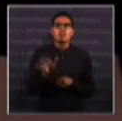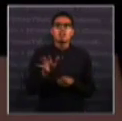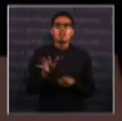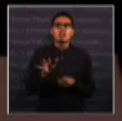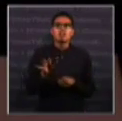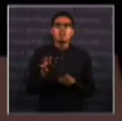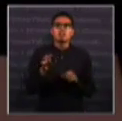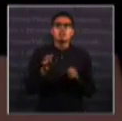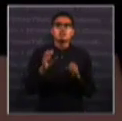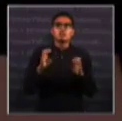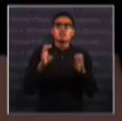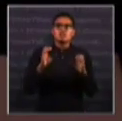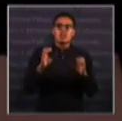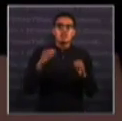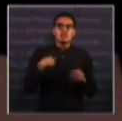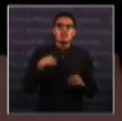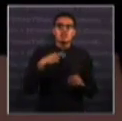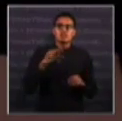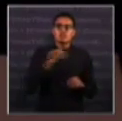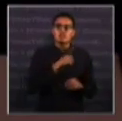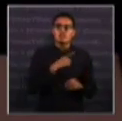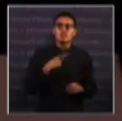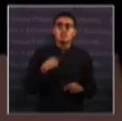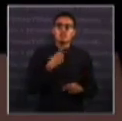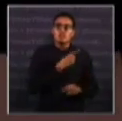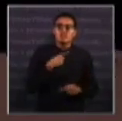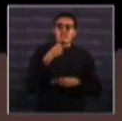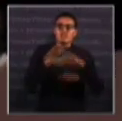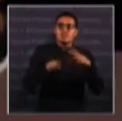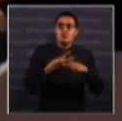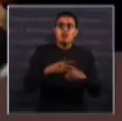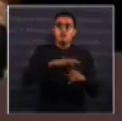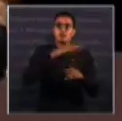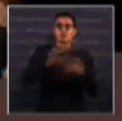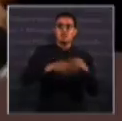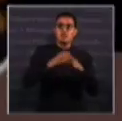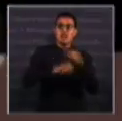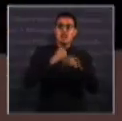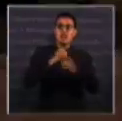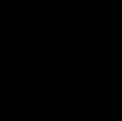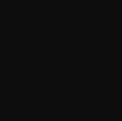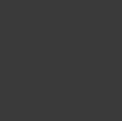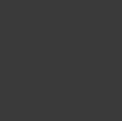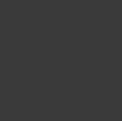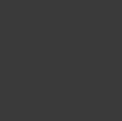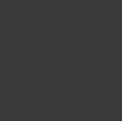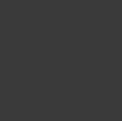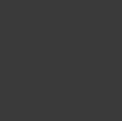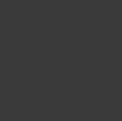que cambió enormemente en los últimos años. Una cultura de prevención. Muchas gracias, candidata.